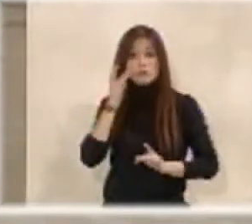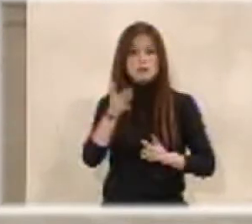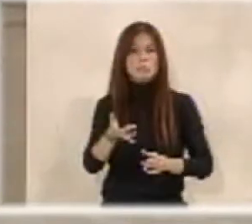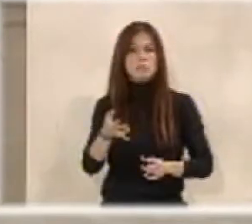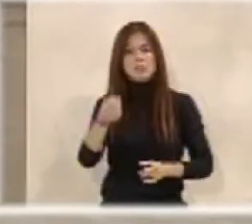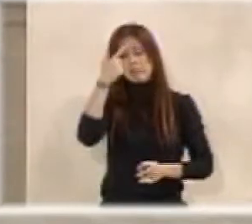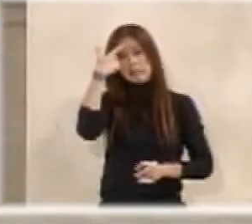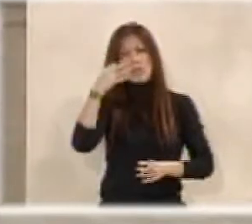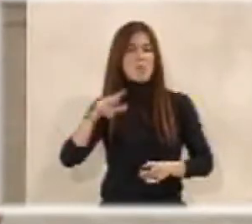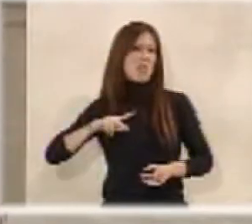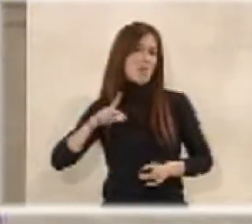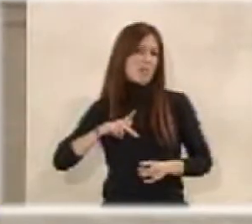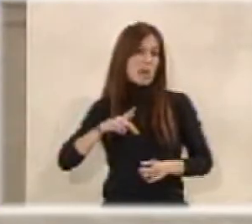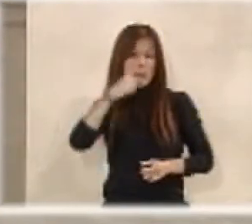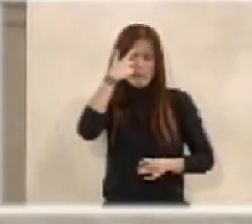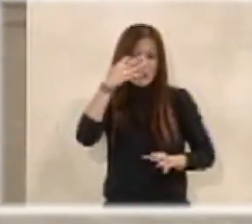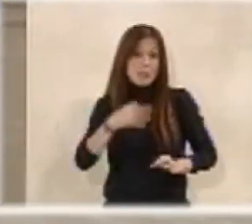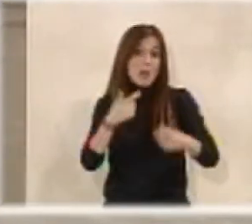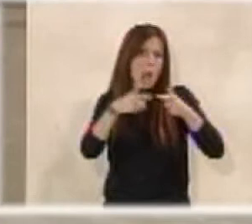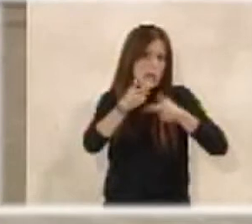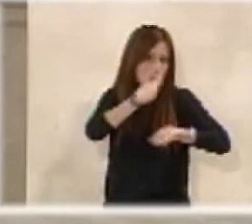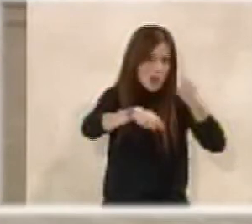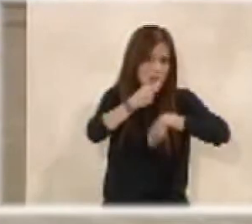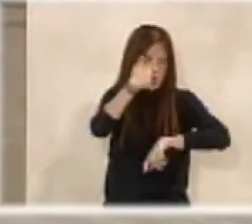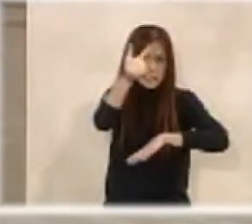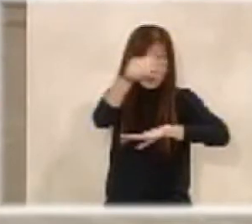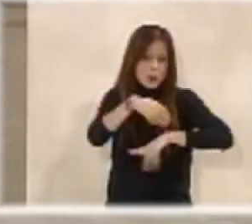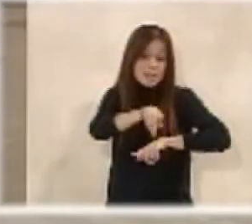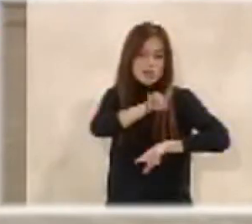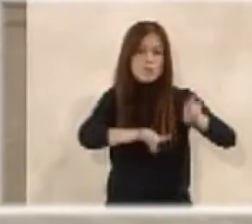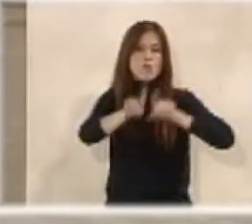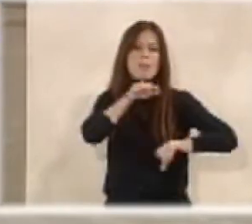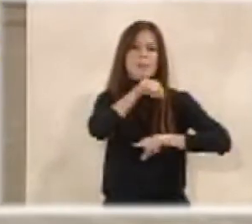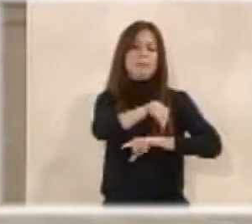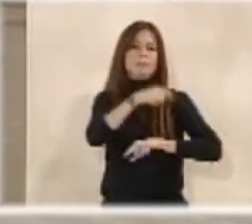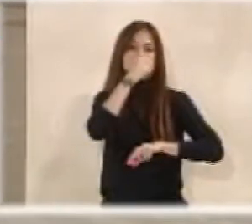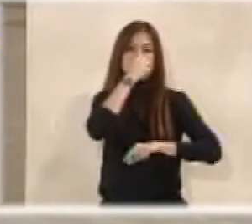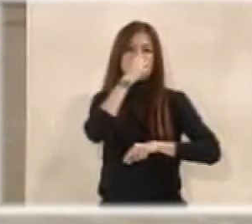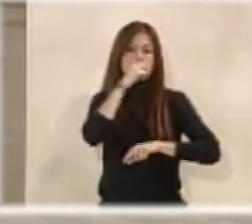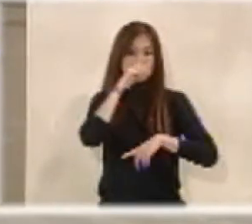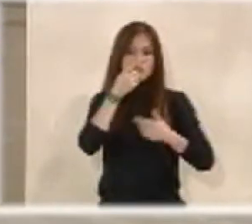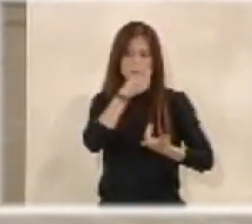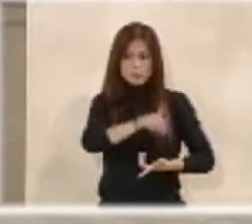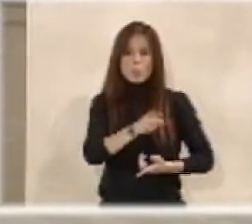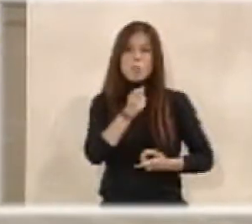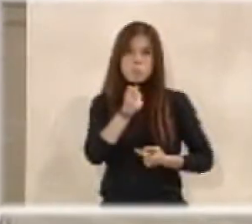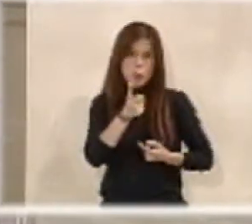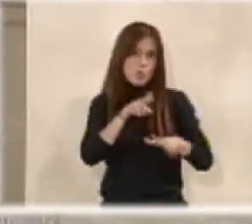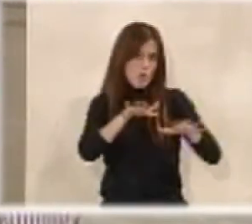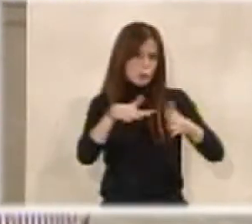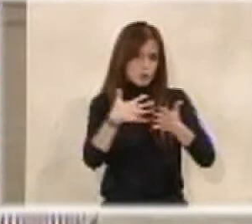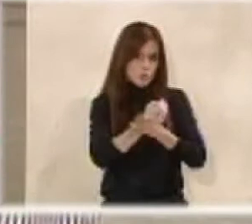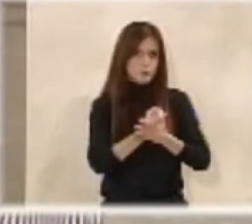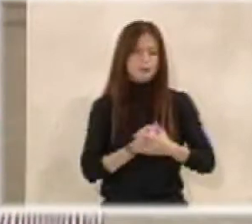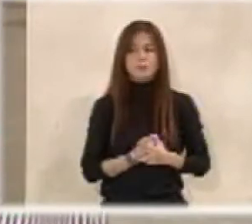debe, supongo yo que será del área comercial. Ese es el problema y yo creo que está moviendo también un poquito todo este